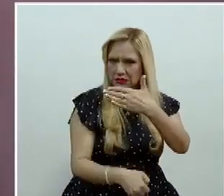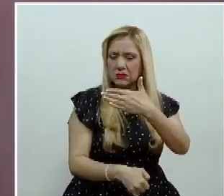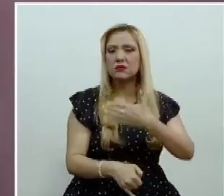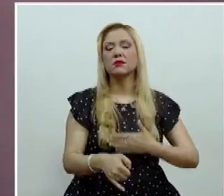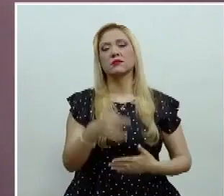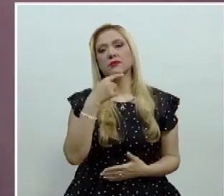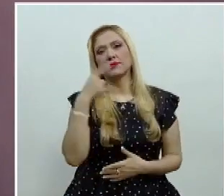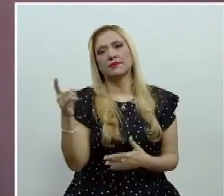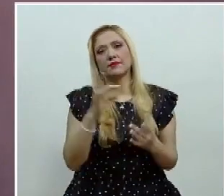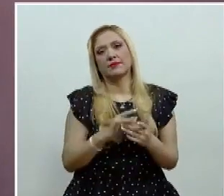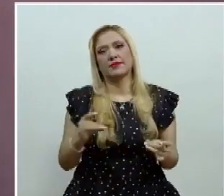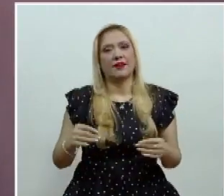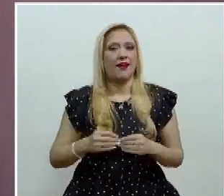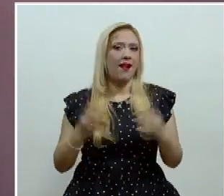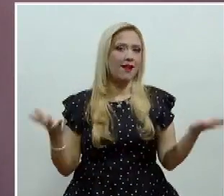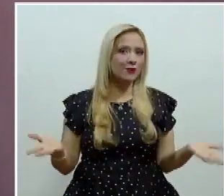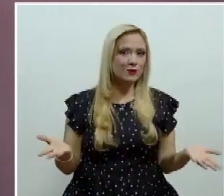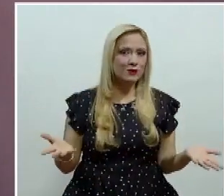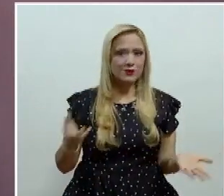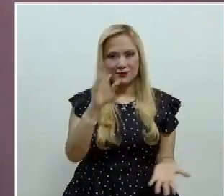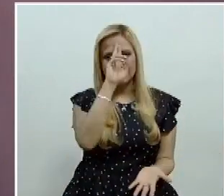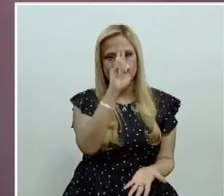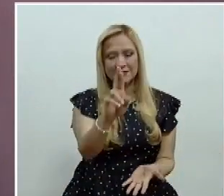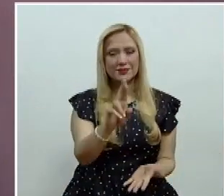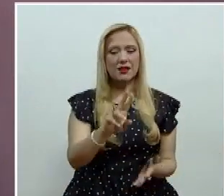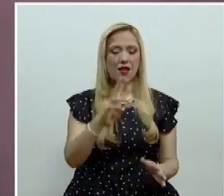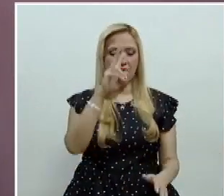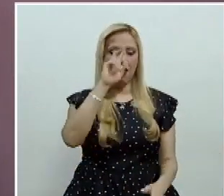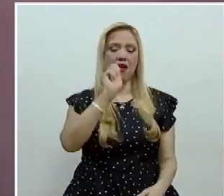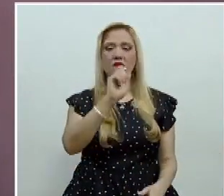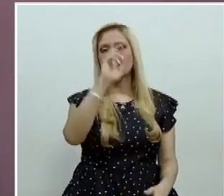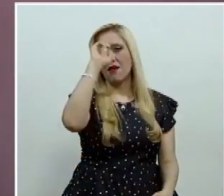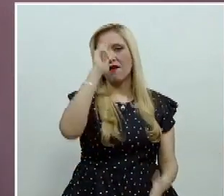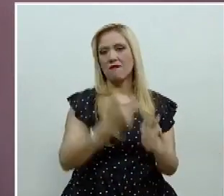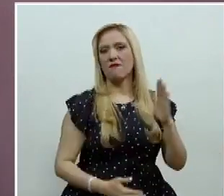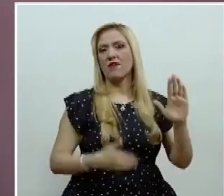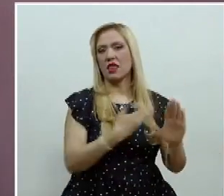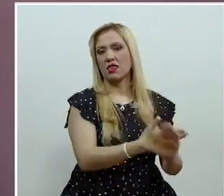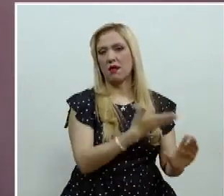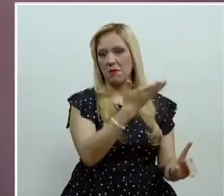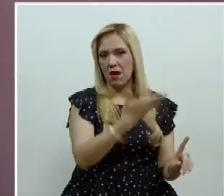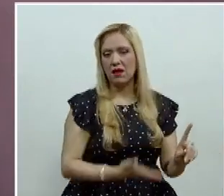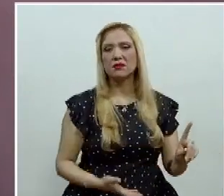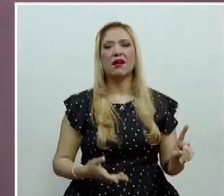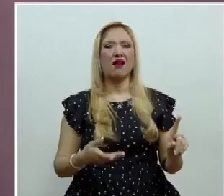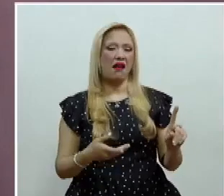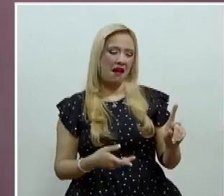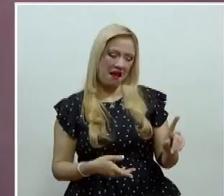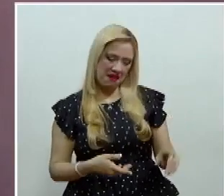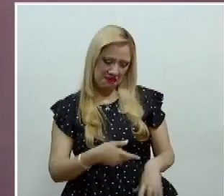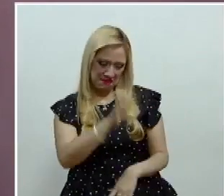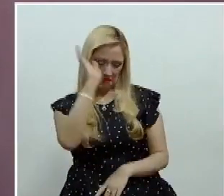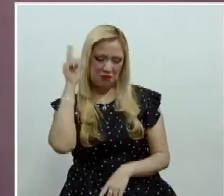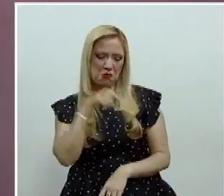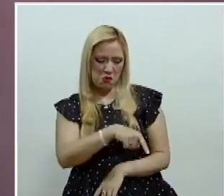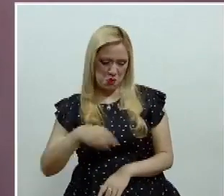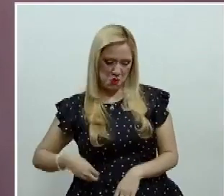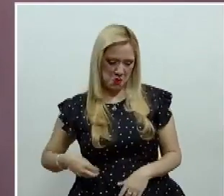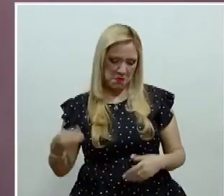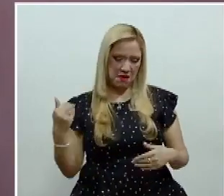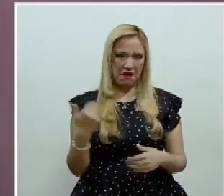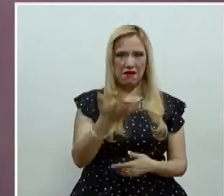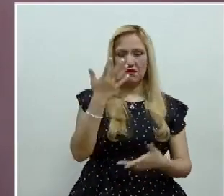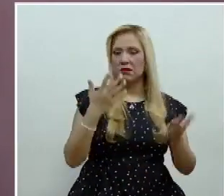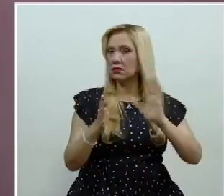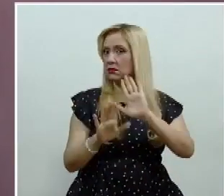lo que estábamos mencionando, que se respete a las víctimas, que no haya comentarios, actitudes que sean revictimizantes, porque